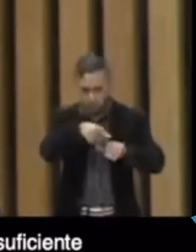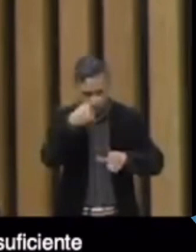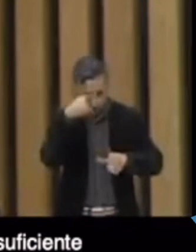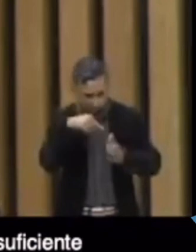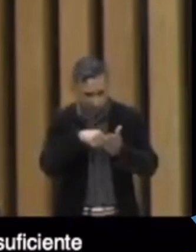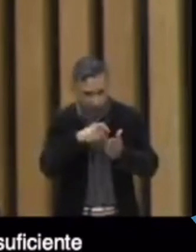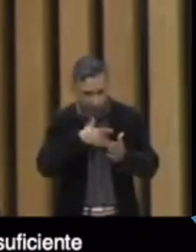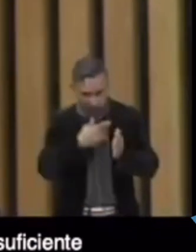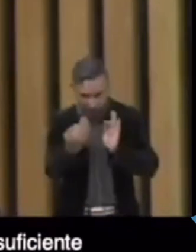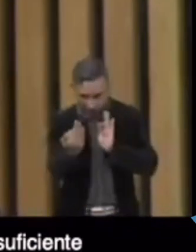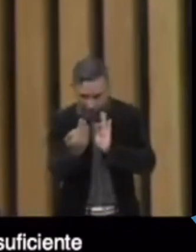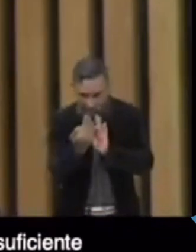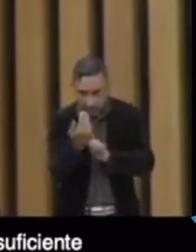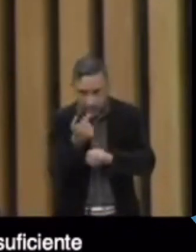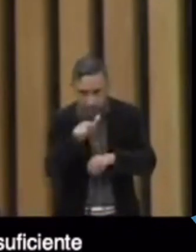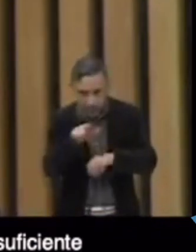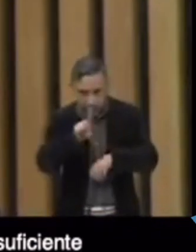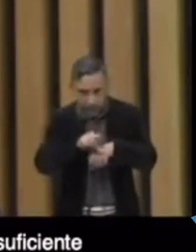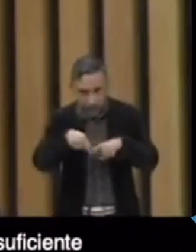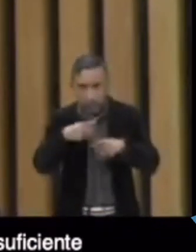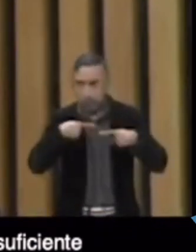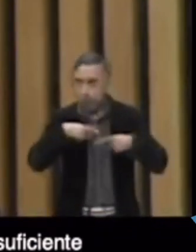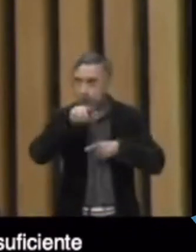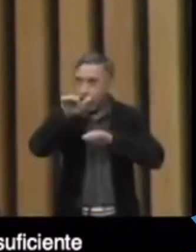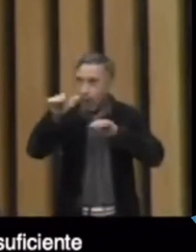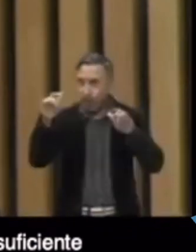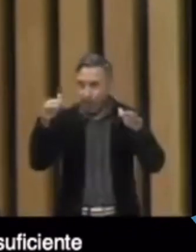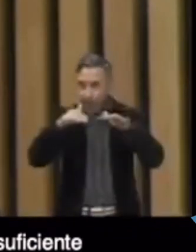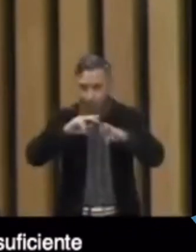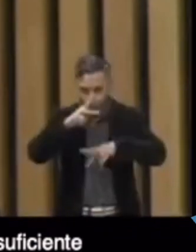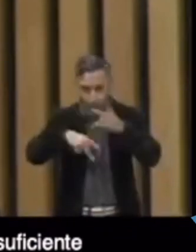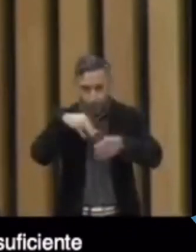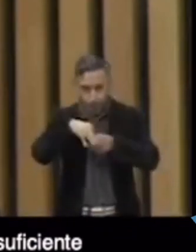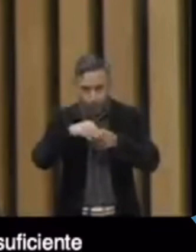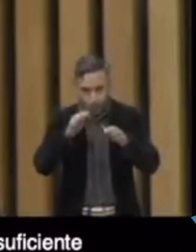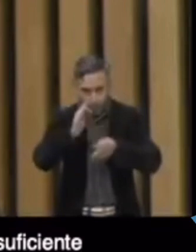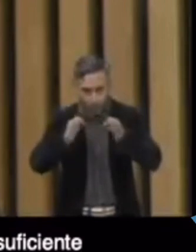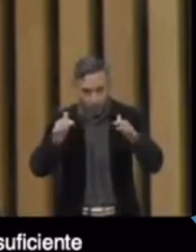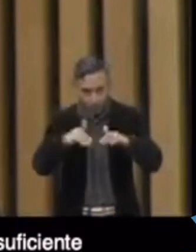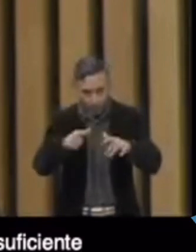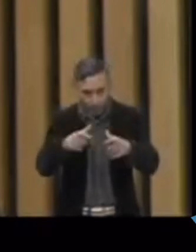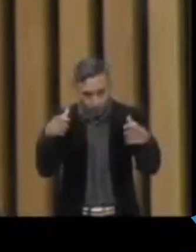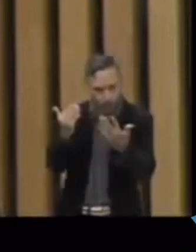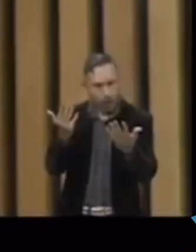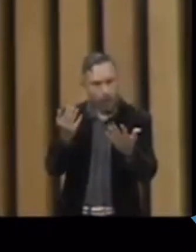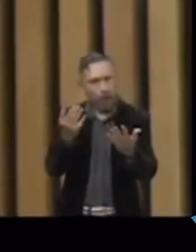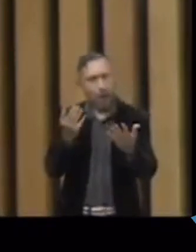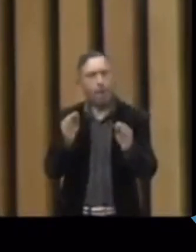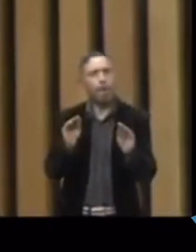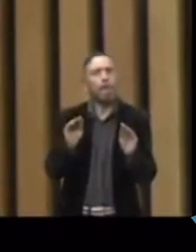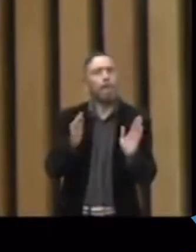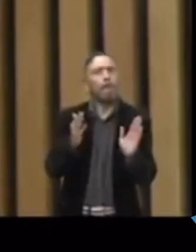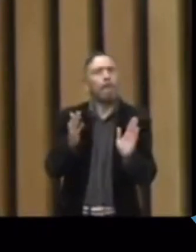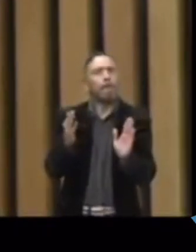a la gente que daban suficiente información para que sea un éxito este ejercicio es claro que no no